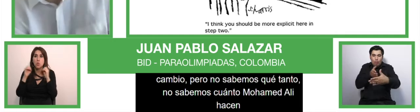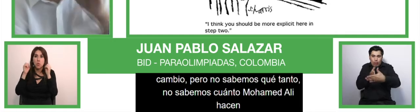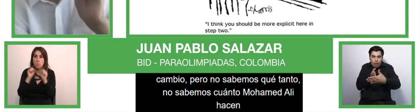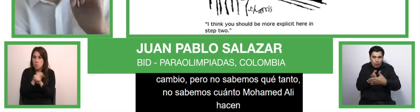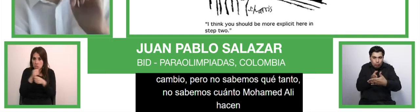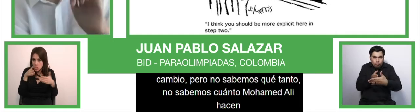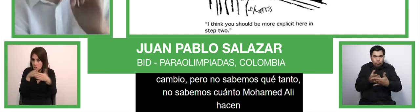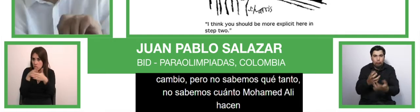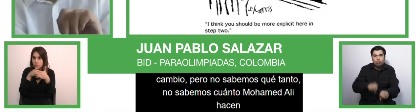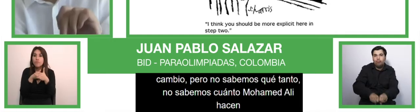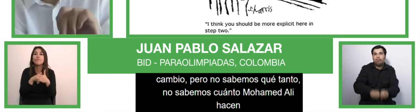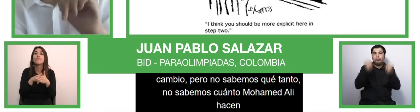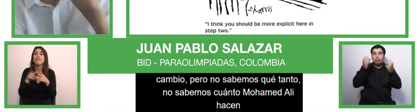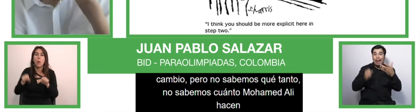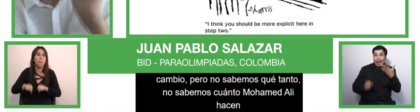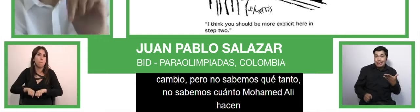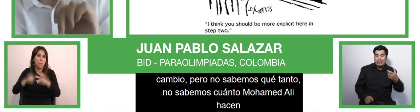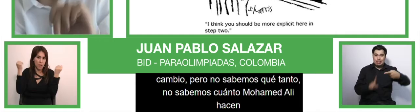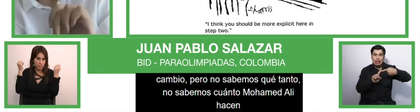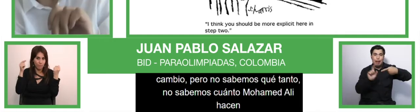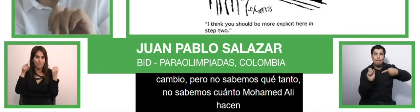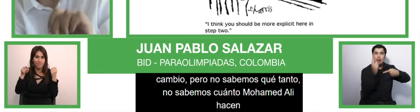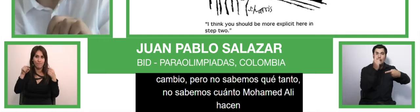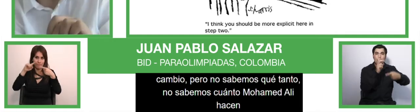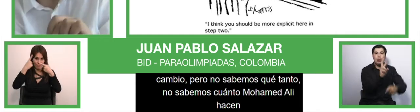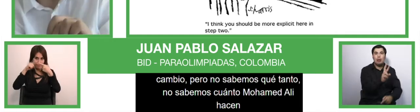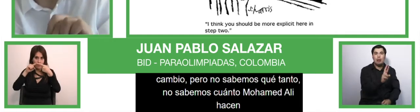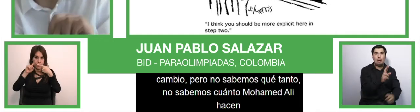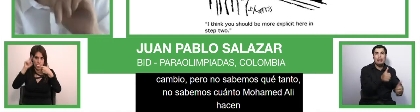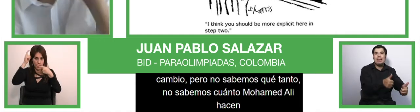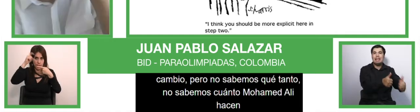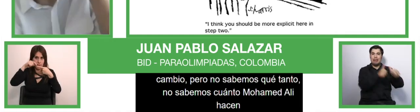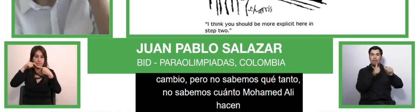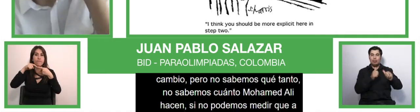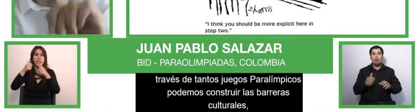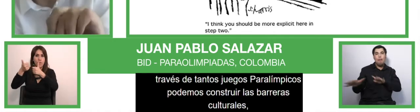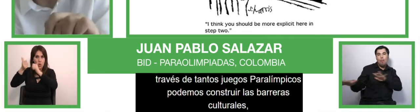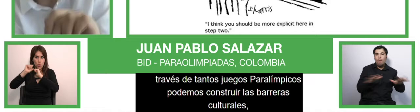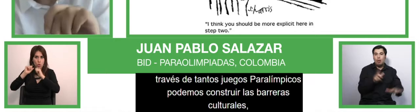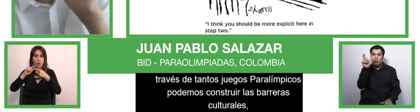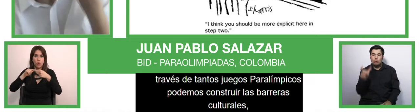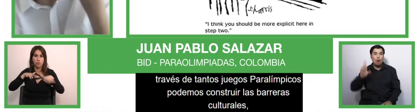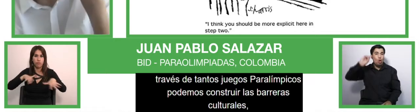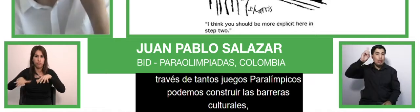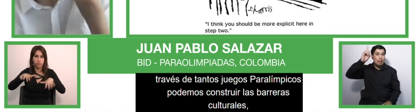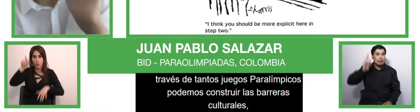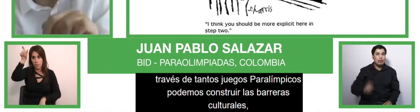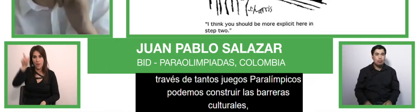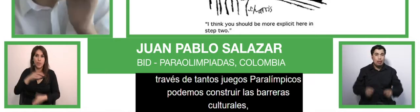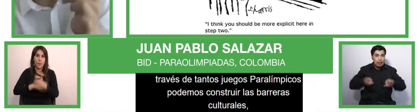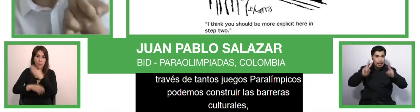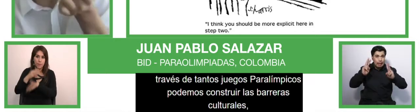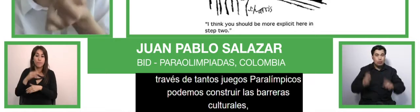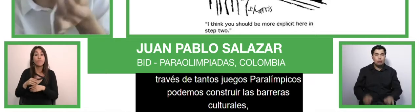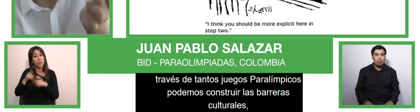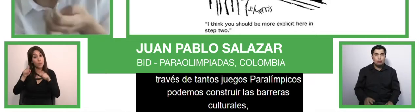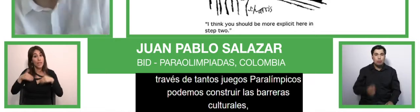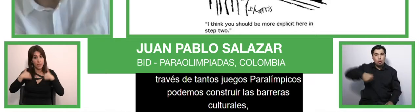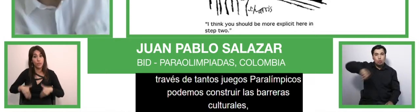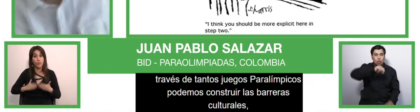Ese es el primer reto. Si como Movimiento de Derechos de Personas con Discapacidad tenemos que definir y lograr